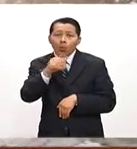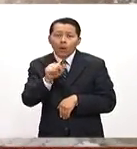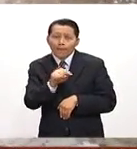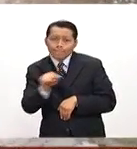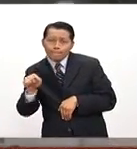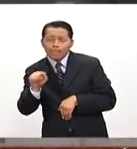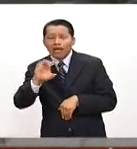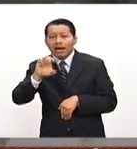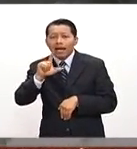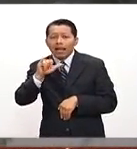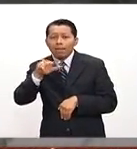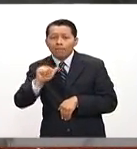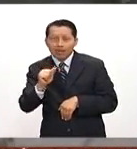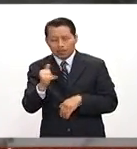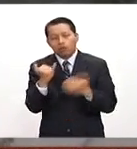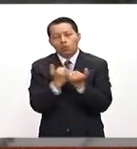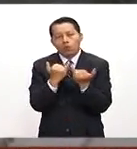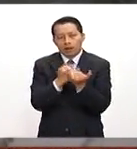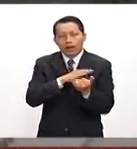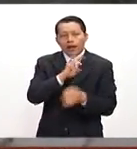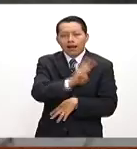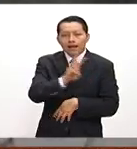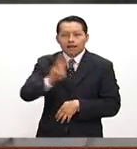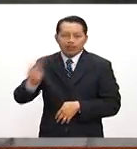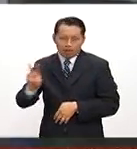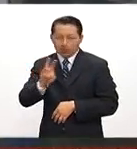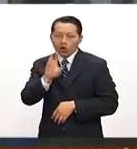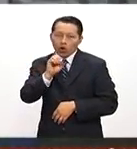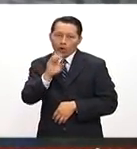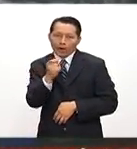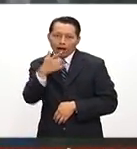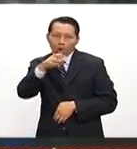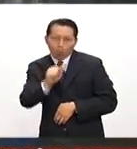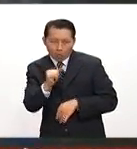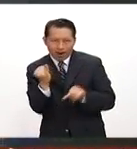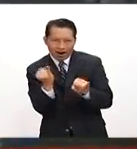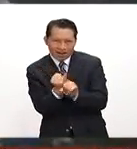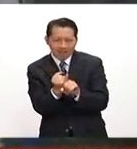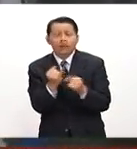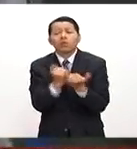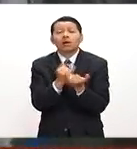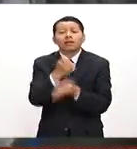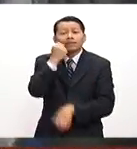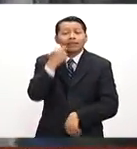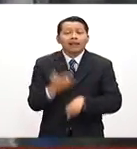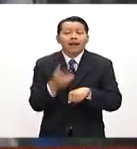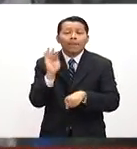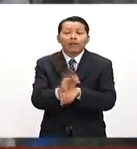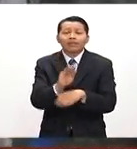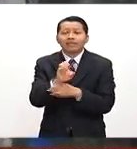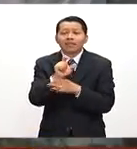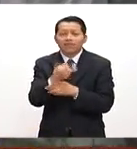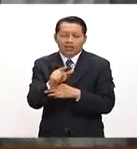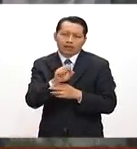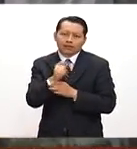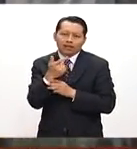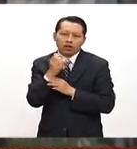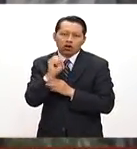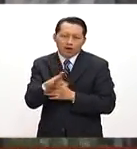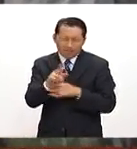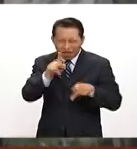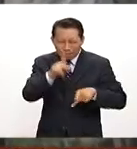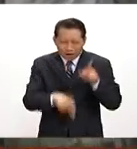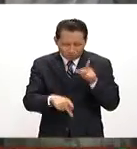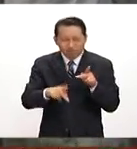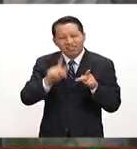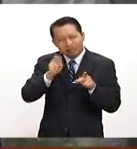@conagua_clima y en las páginas de internet de la CONAGUA y de la Secretaría de Protección Civil de Gobernación. Vamos a una pausa, les recuerdo